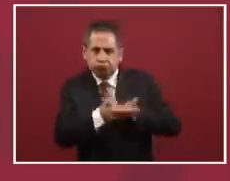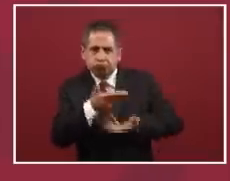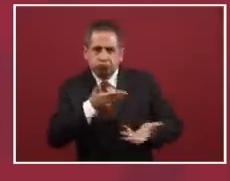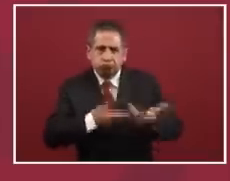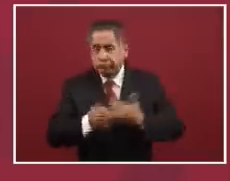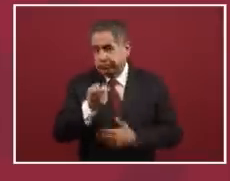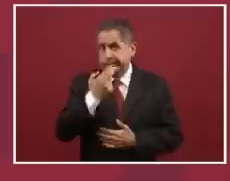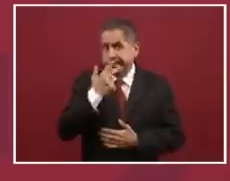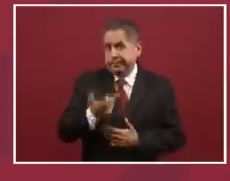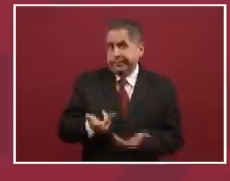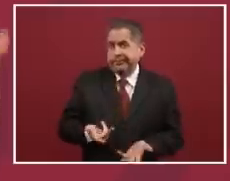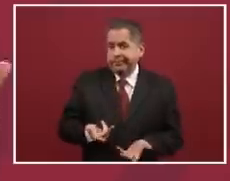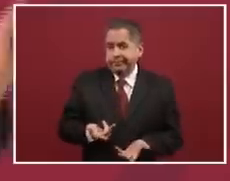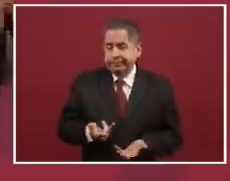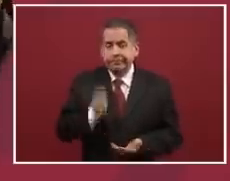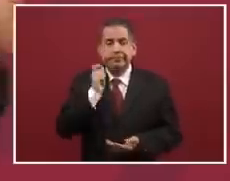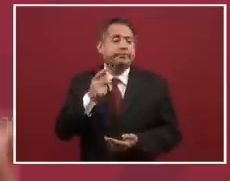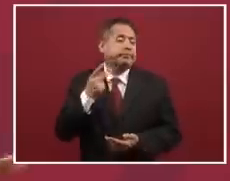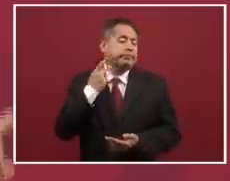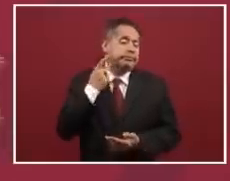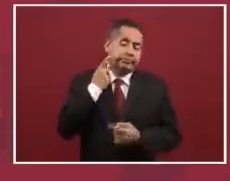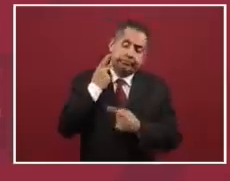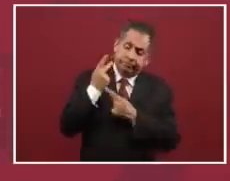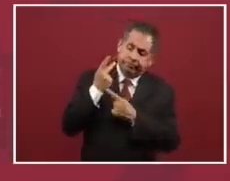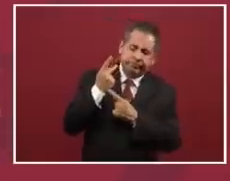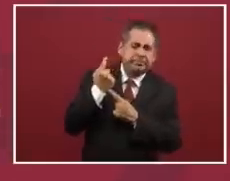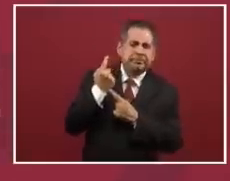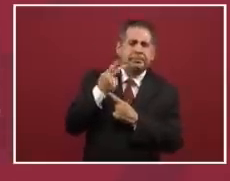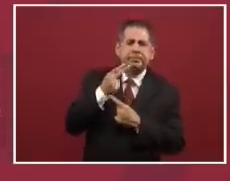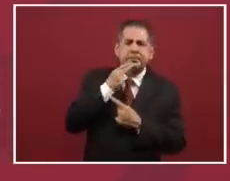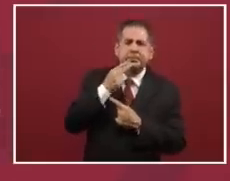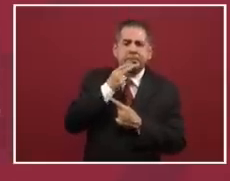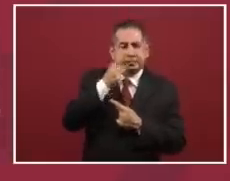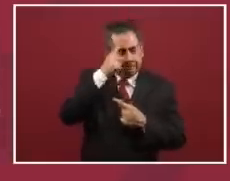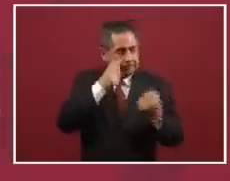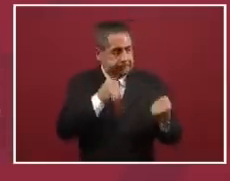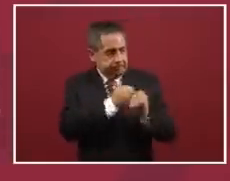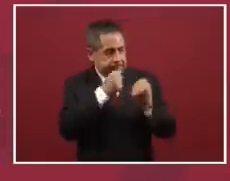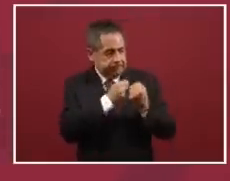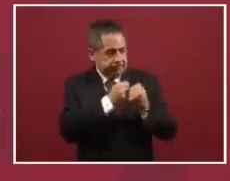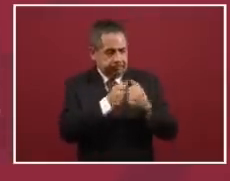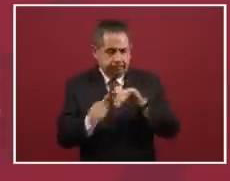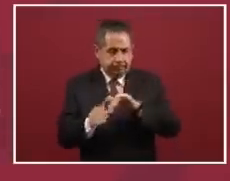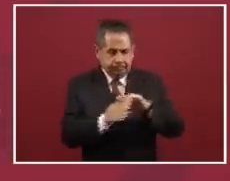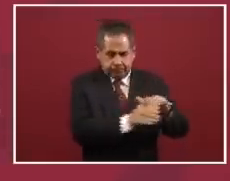y la política, entre otras cosas, se inventó para evitar la guerra,